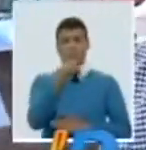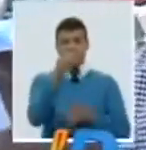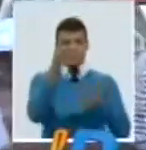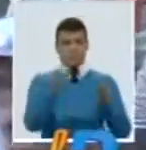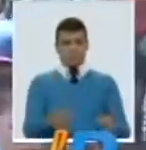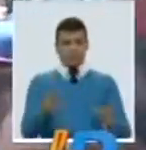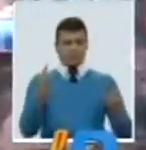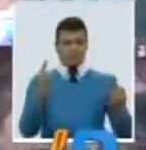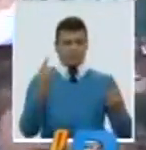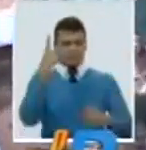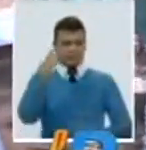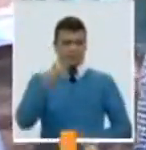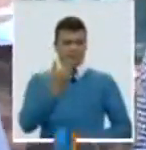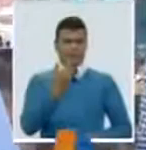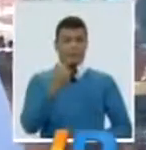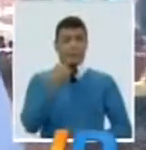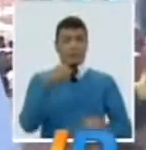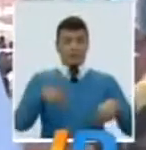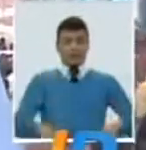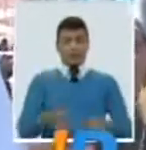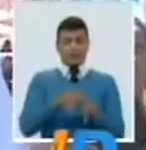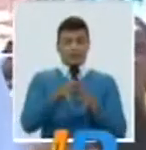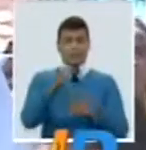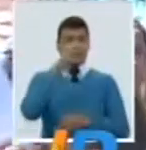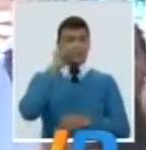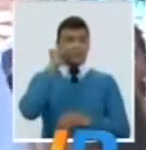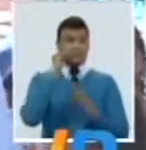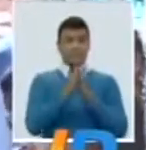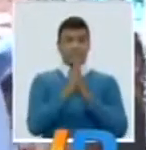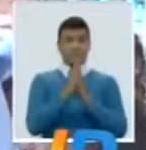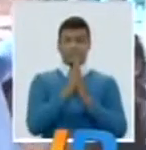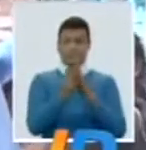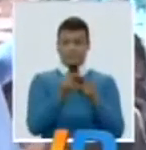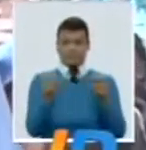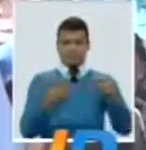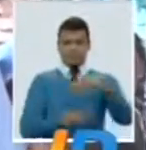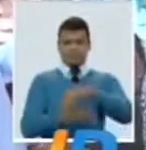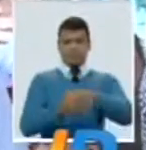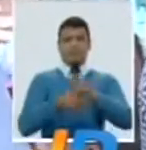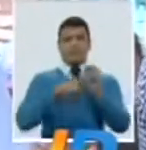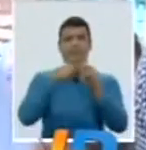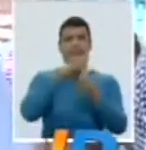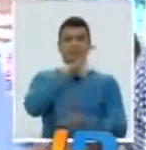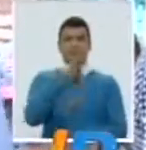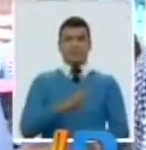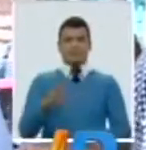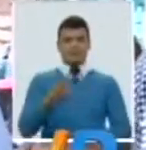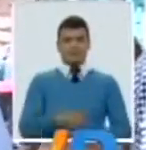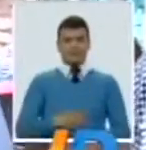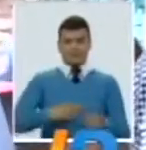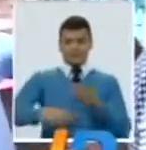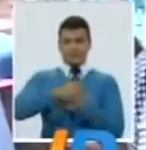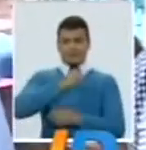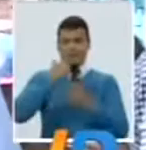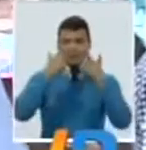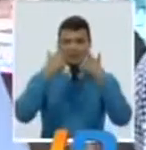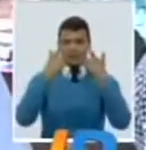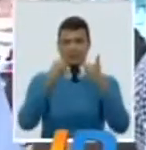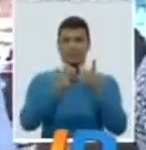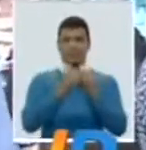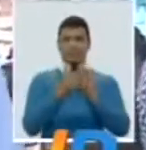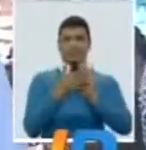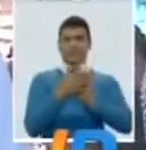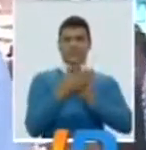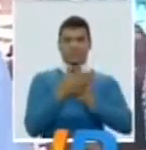celebración del Día del Padre del Carmelo. Toda la información con usted, continúen ustedes con más noticias en Más Pacífico, donde la región es noticia,